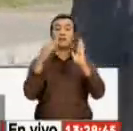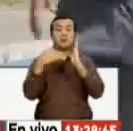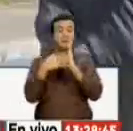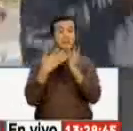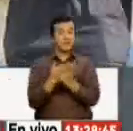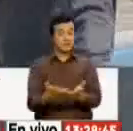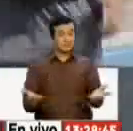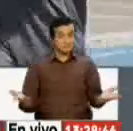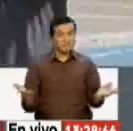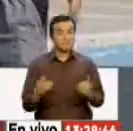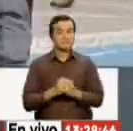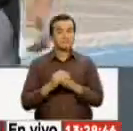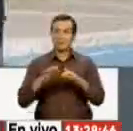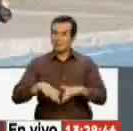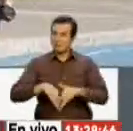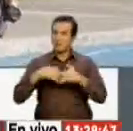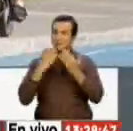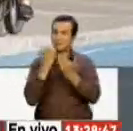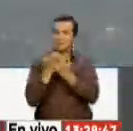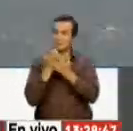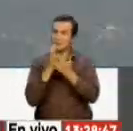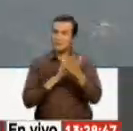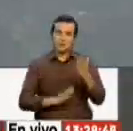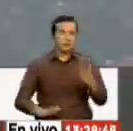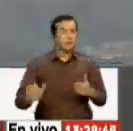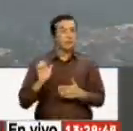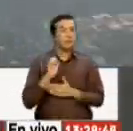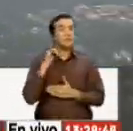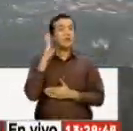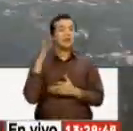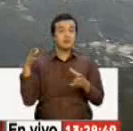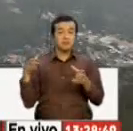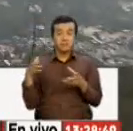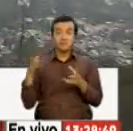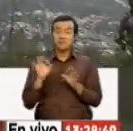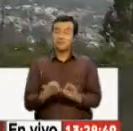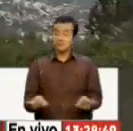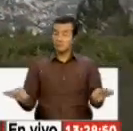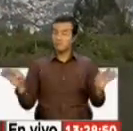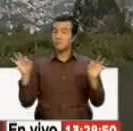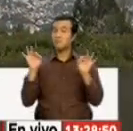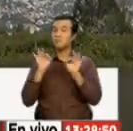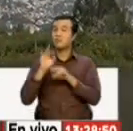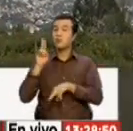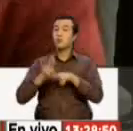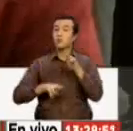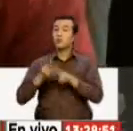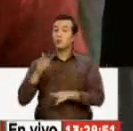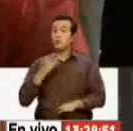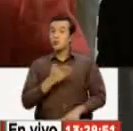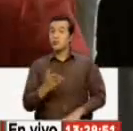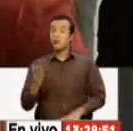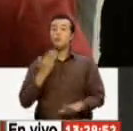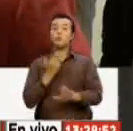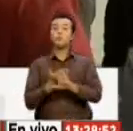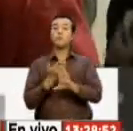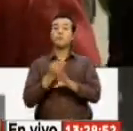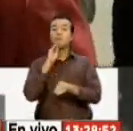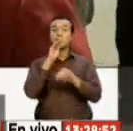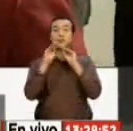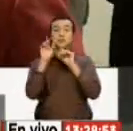todo forma parte de la reactivación económica del país, sobre todo con un sector productivo fundamental como el de la construcción. Plantearle a la